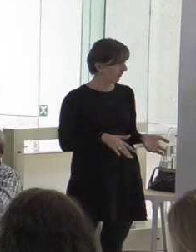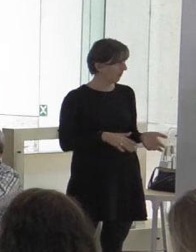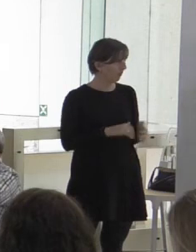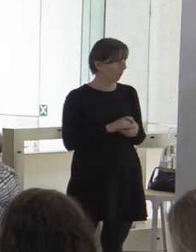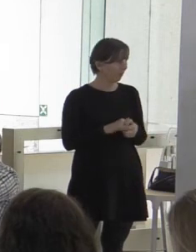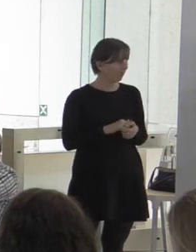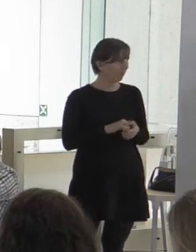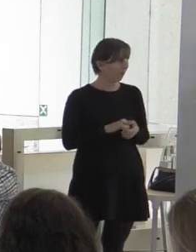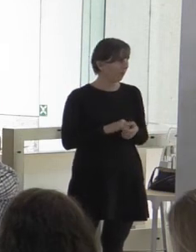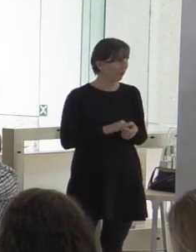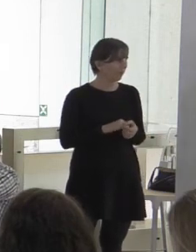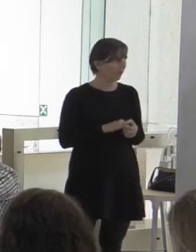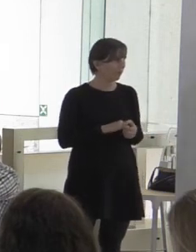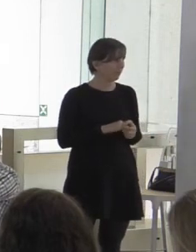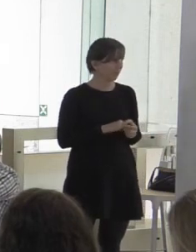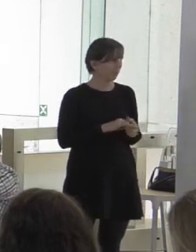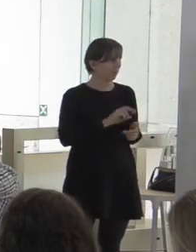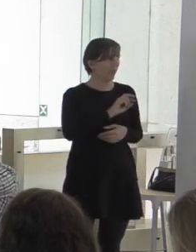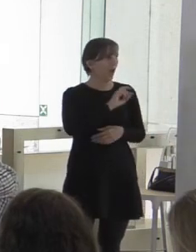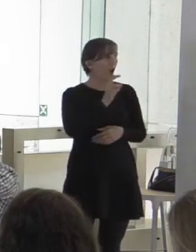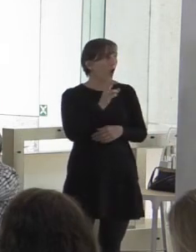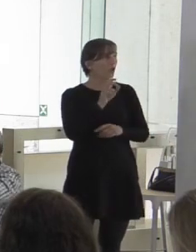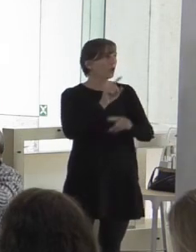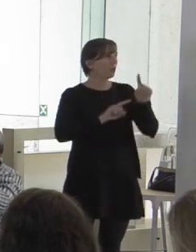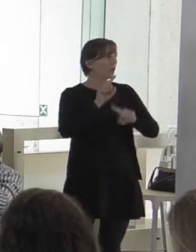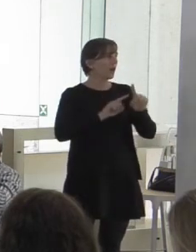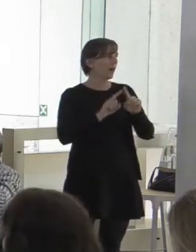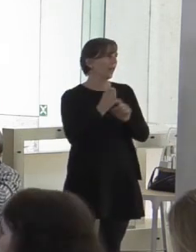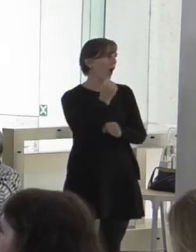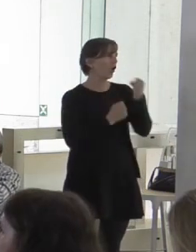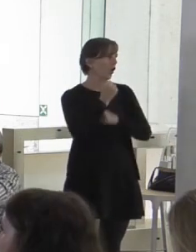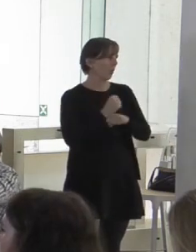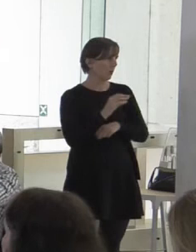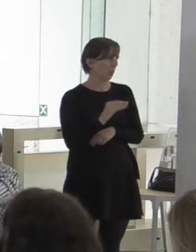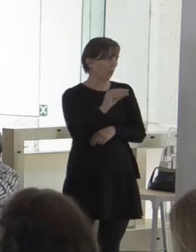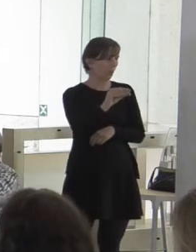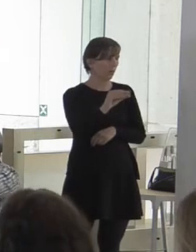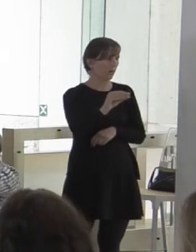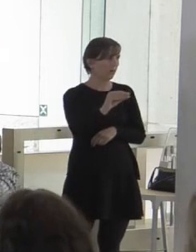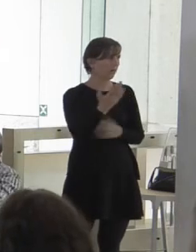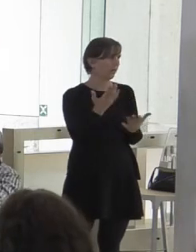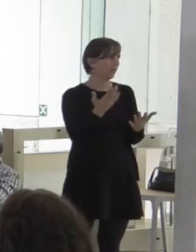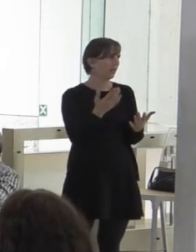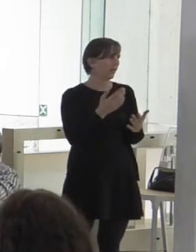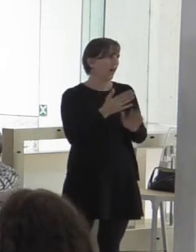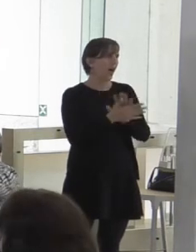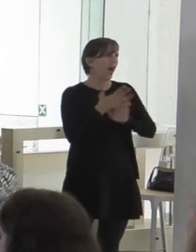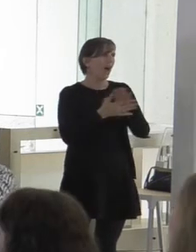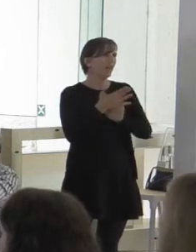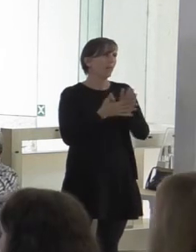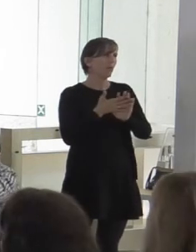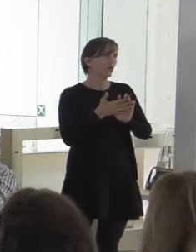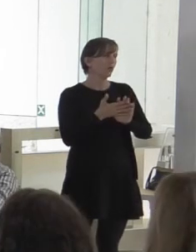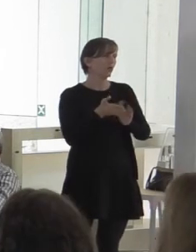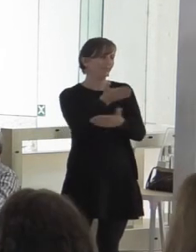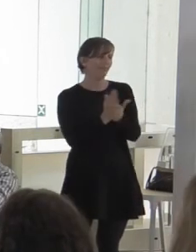Hay otro problema, el de las dotaciones económicas. Antes hablabas del tramo estatal, por así decirlo, de la ley de dependencia, el